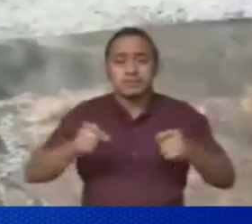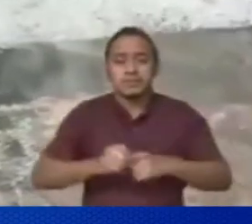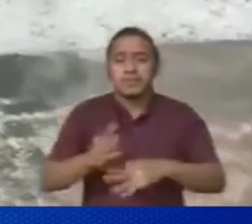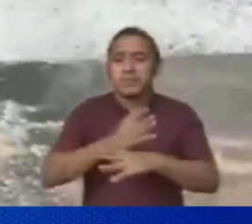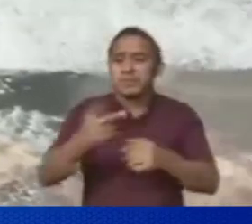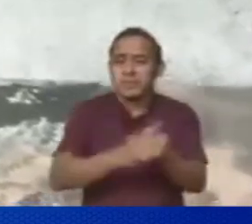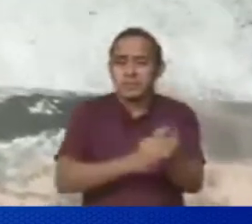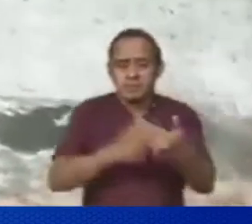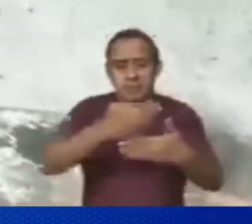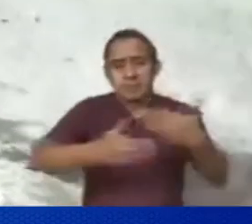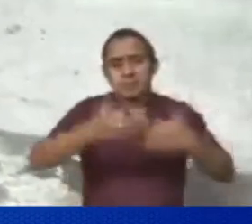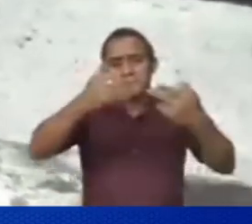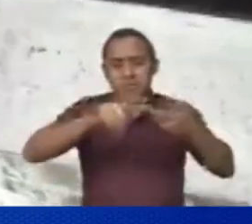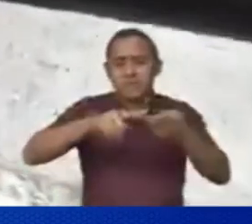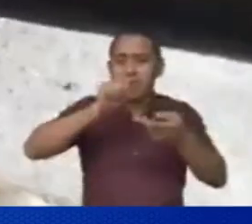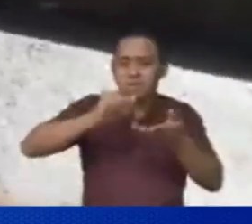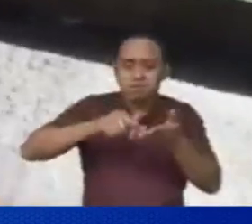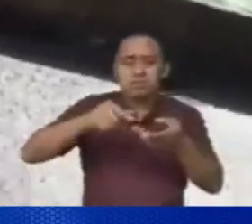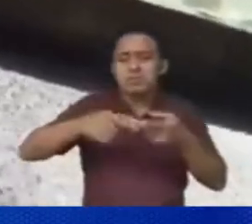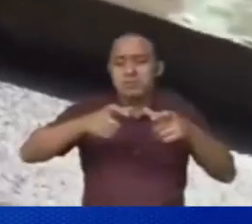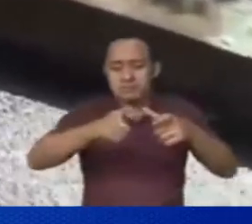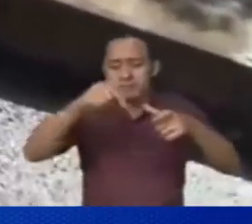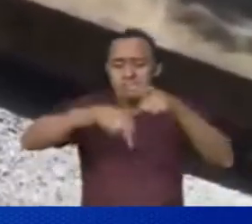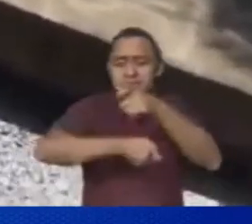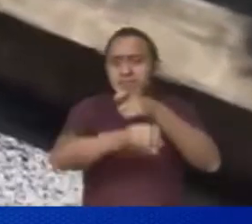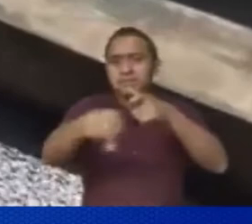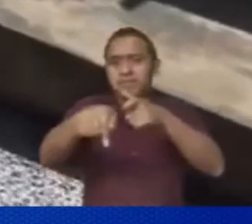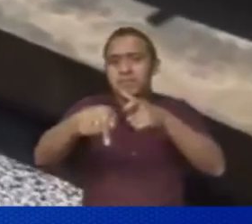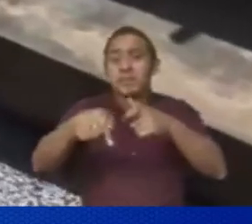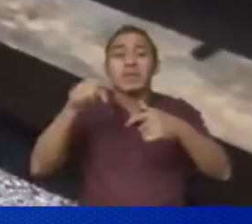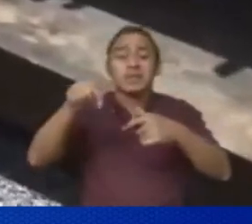cauces, barrios 31 de diciembre, Américas 1 y el cauce